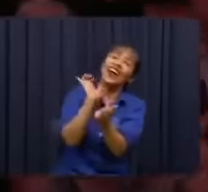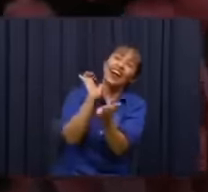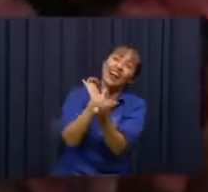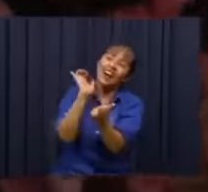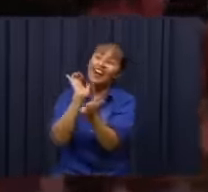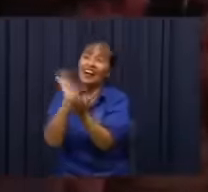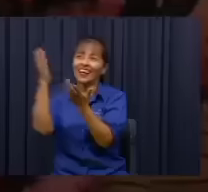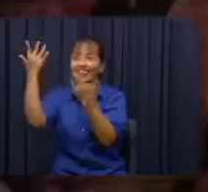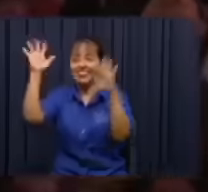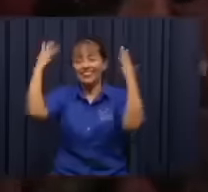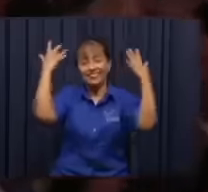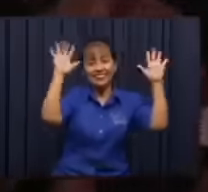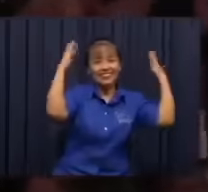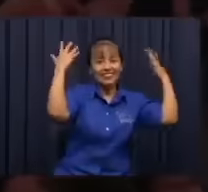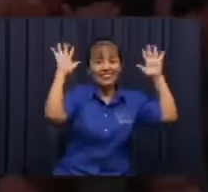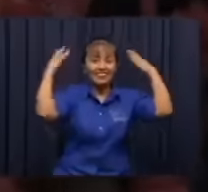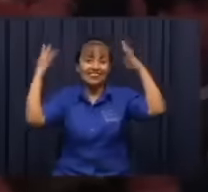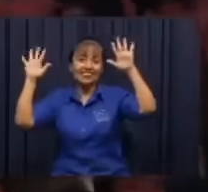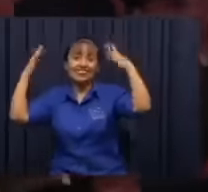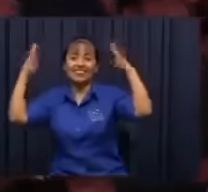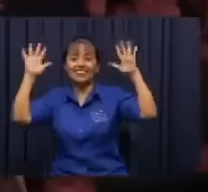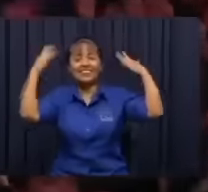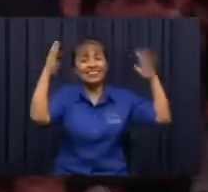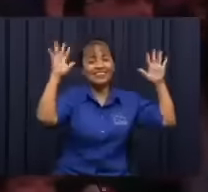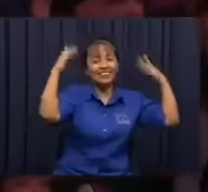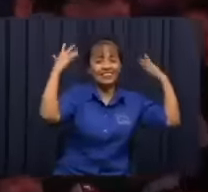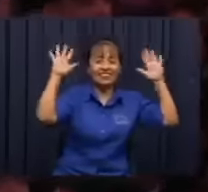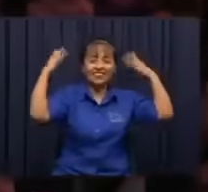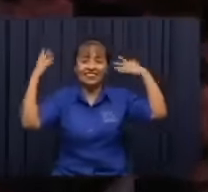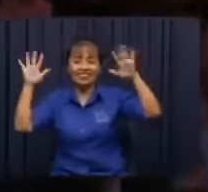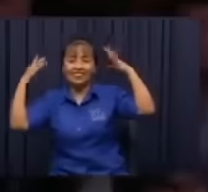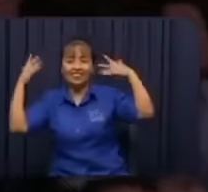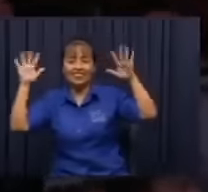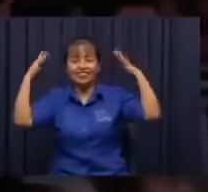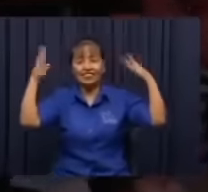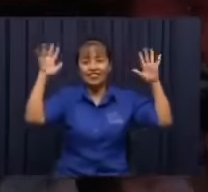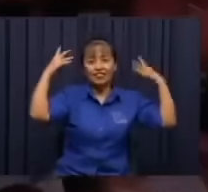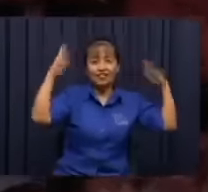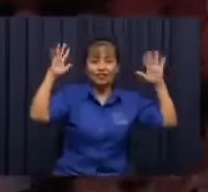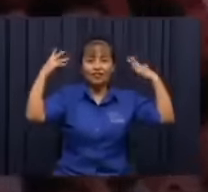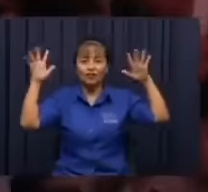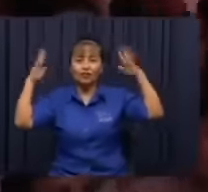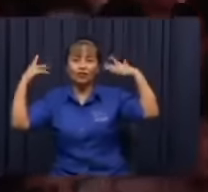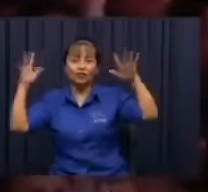esperándote está tu novia. Esos metales, ¿cómo suena?